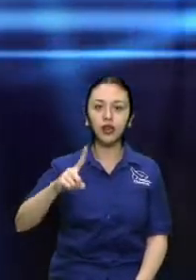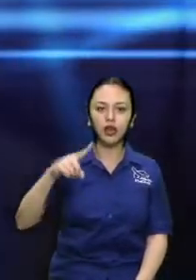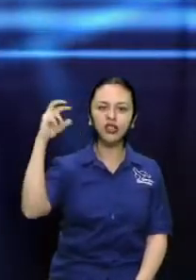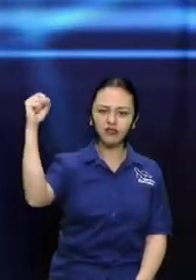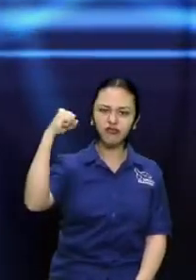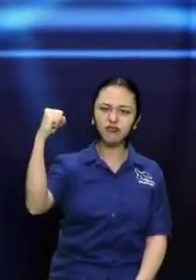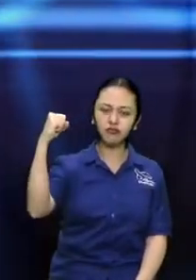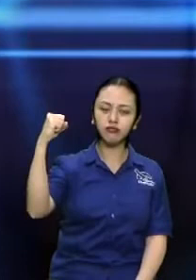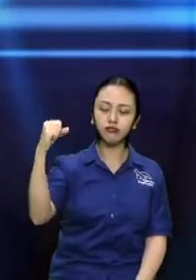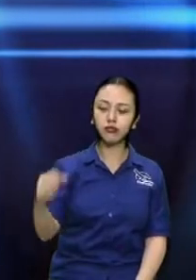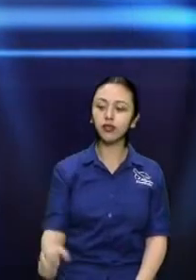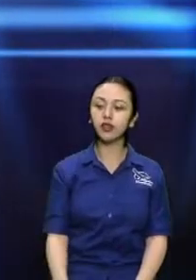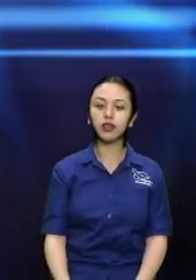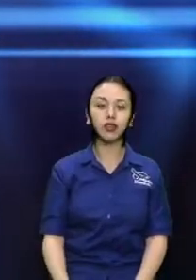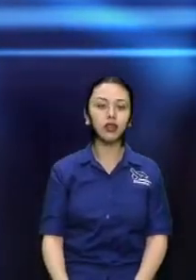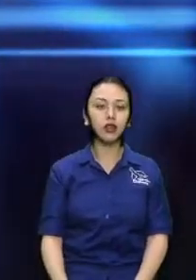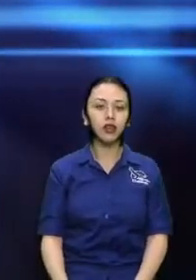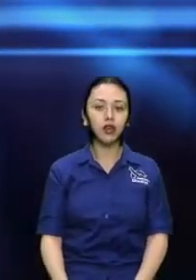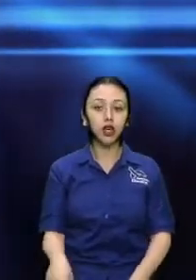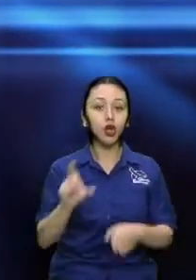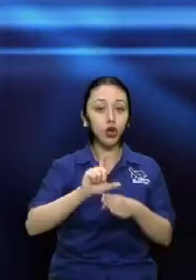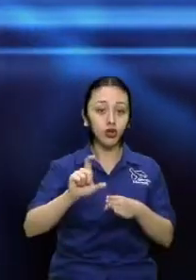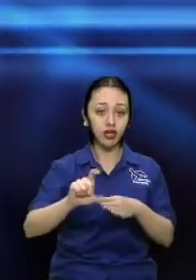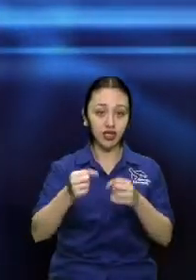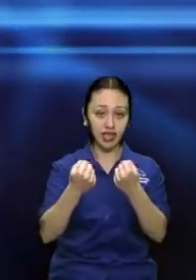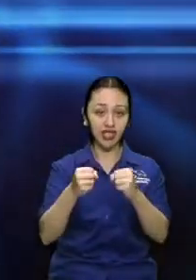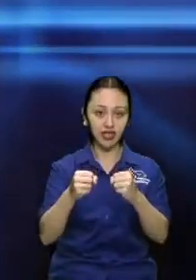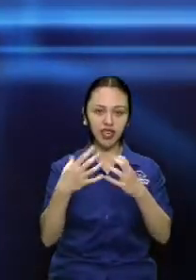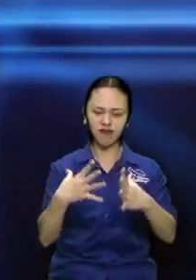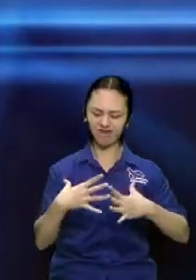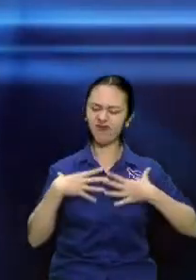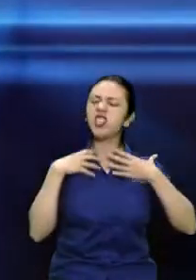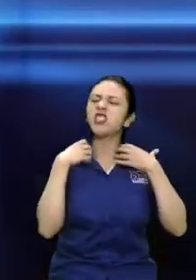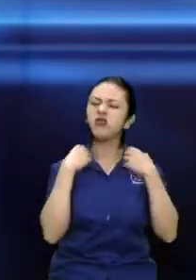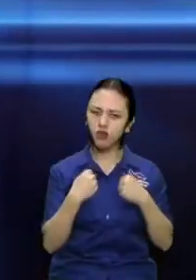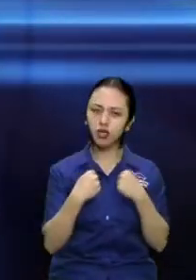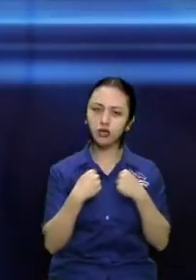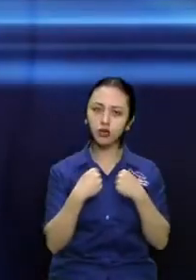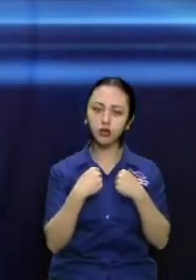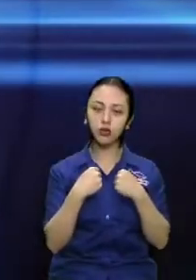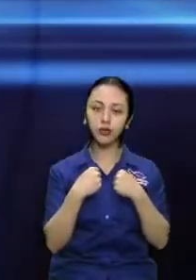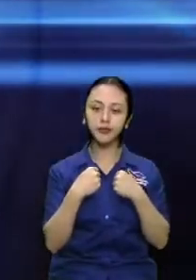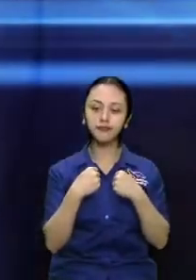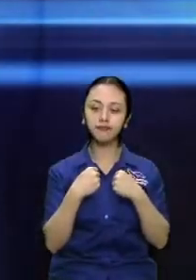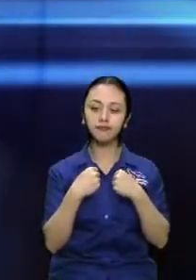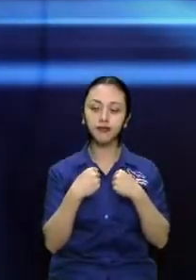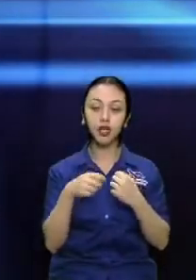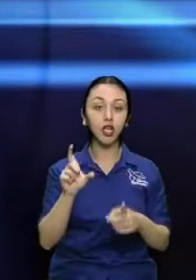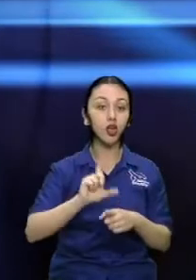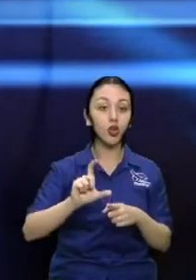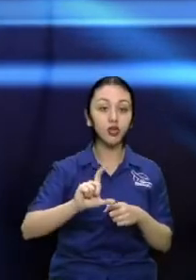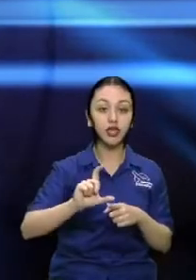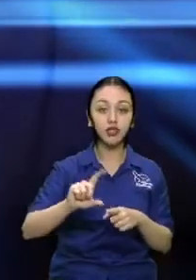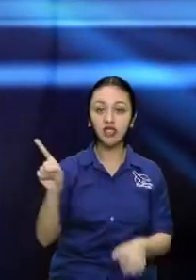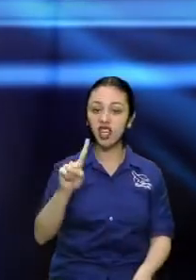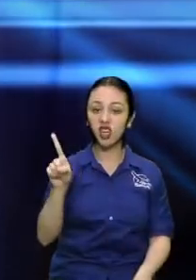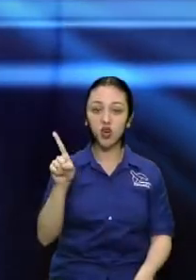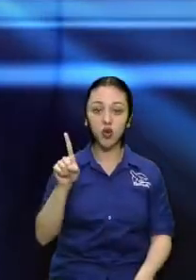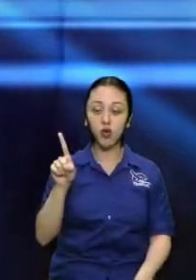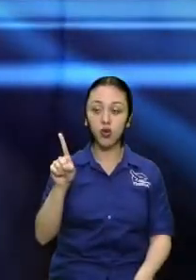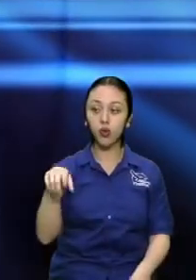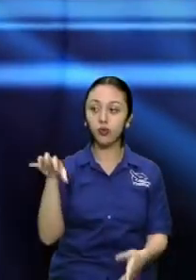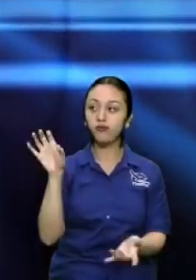algo que se hace un gran esfuerzo. Y generalmente que no se esperaba.